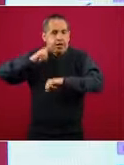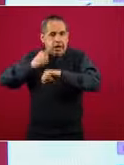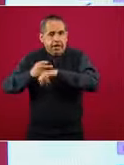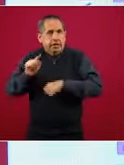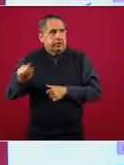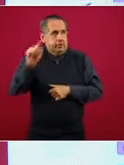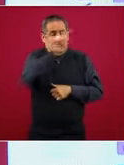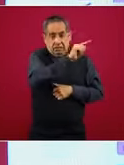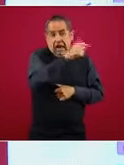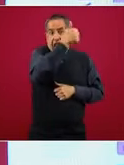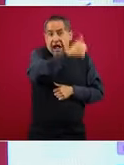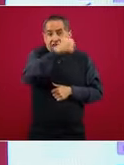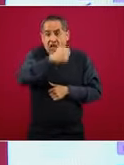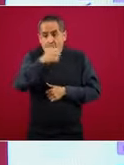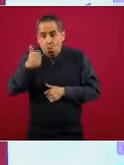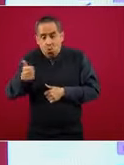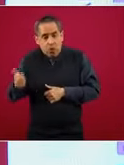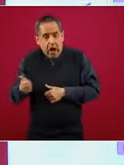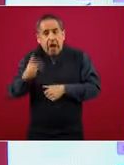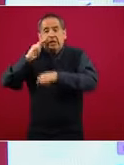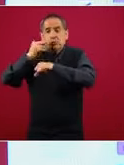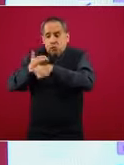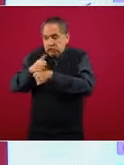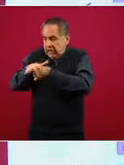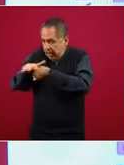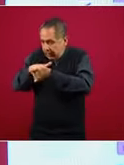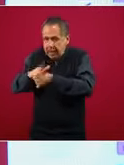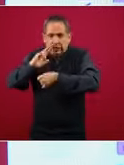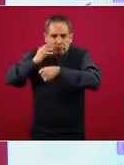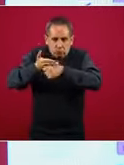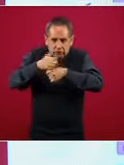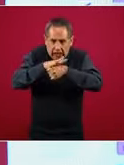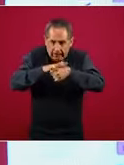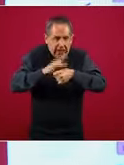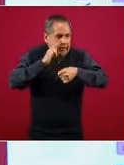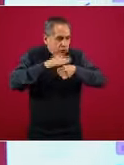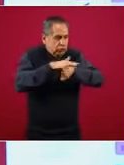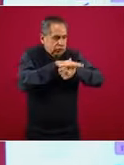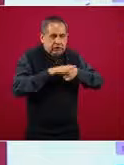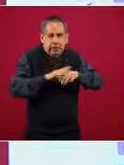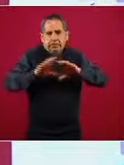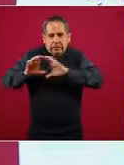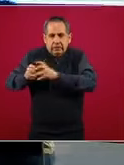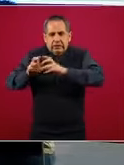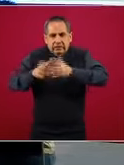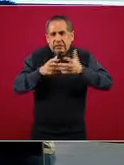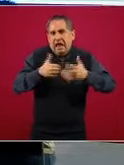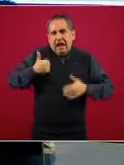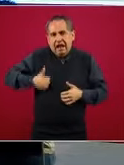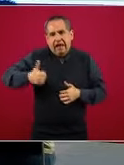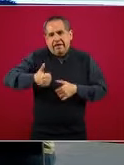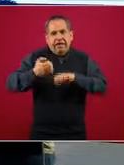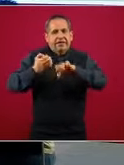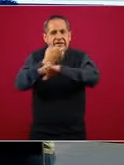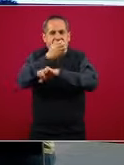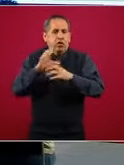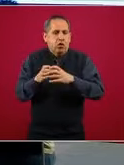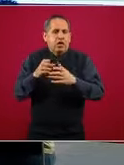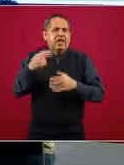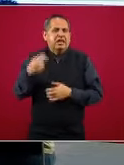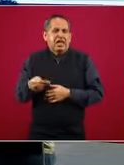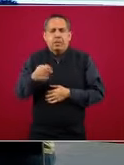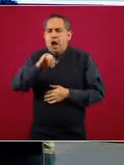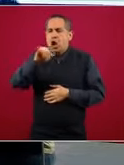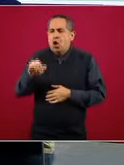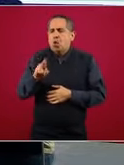esas 32 autoridades sanitarias es responsable de coordinar a su nivel técnico operativo en algo que se llama las